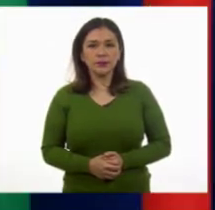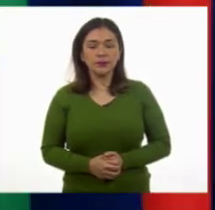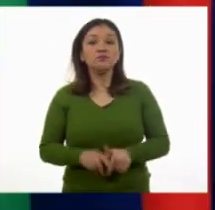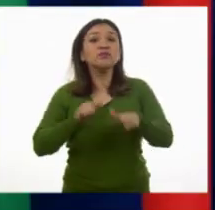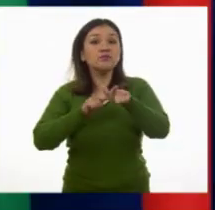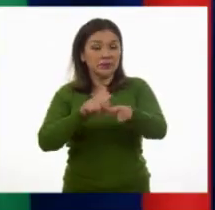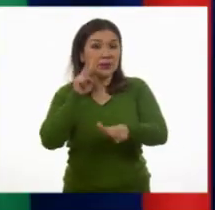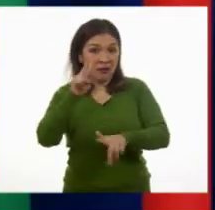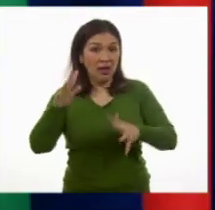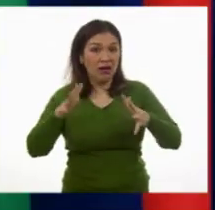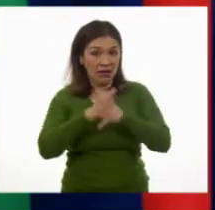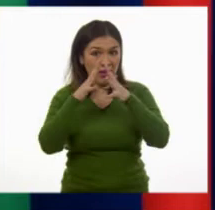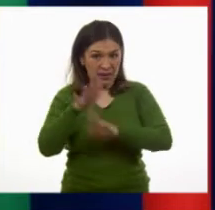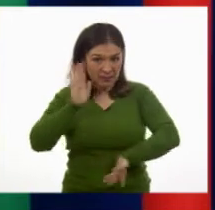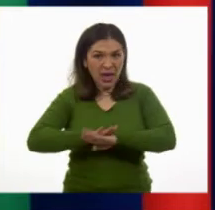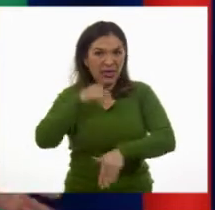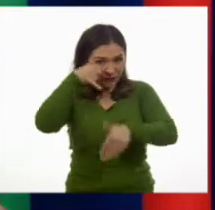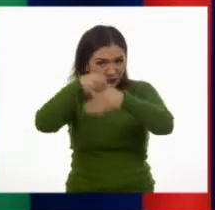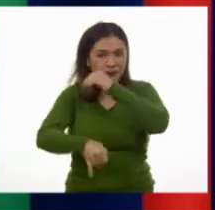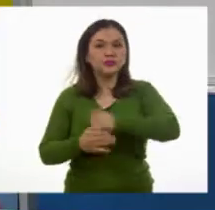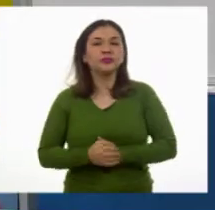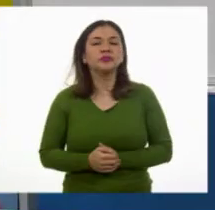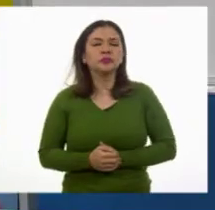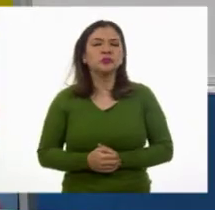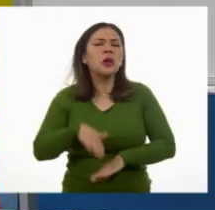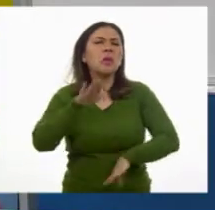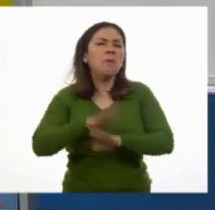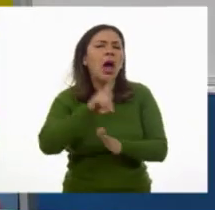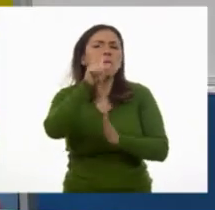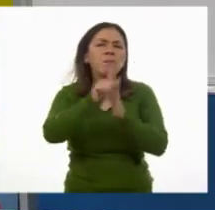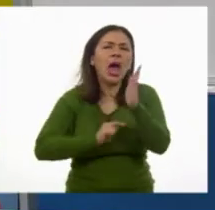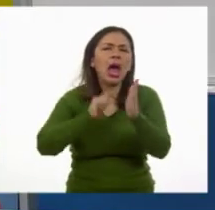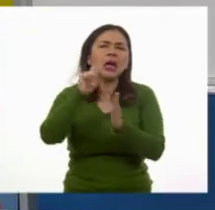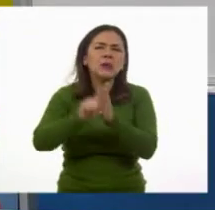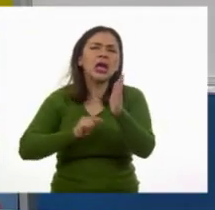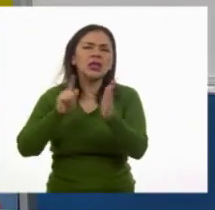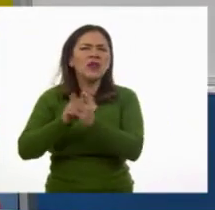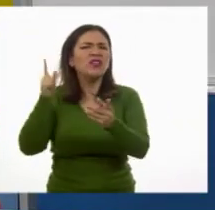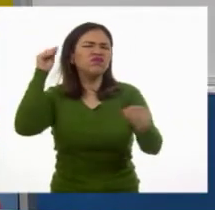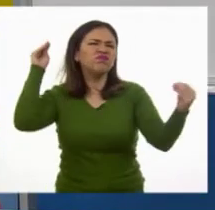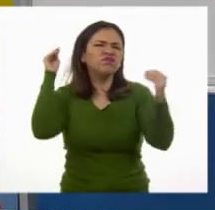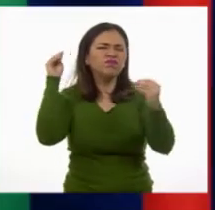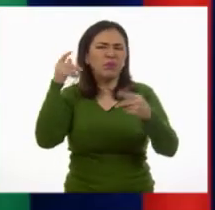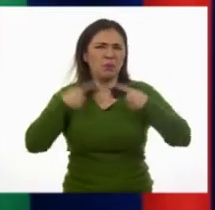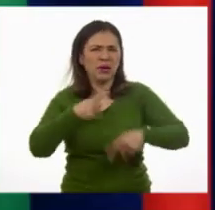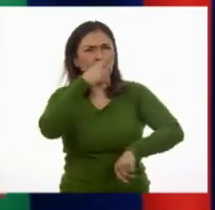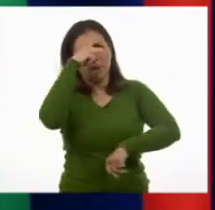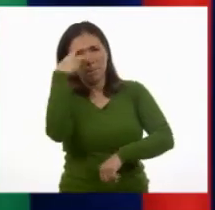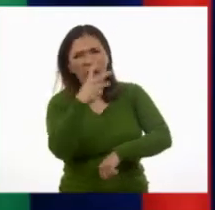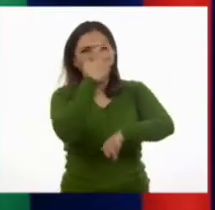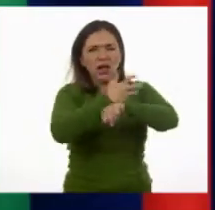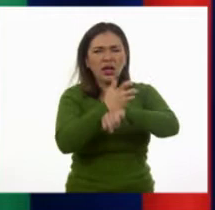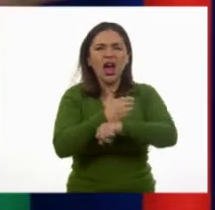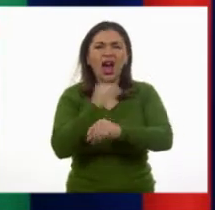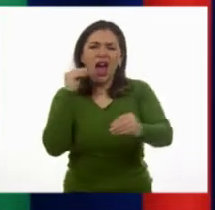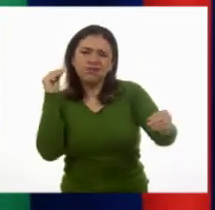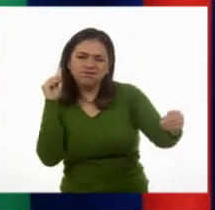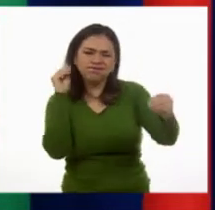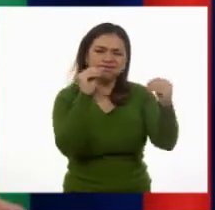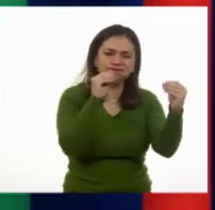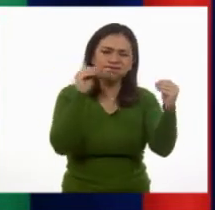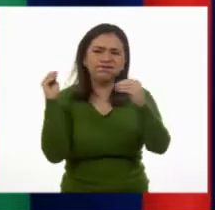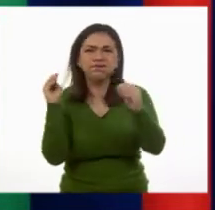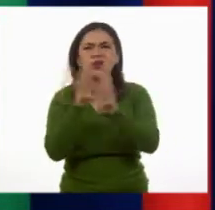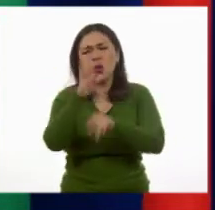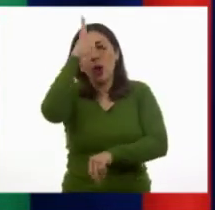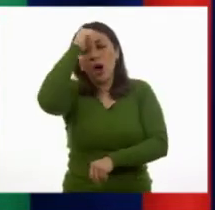Sigamos viendo esta guerra. Sí, claro, claro. A lo largo de varios meses, agentes diplomáticos de México y Estados Unidos estuvieron negociando para llegar a